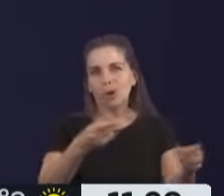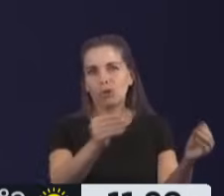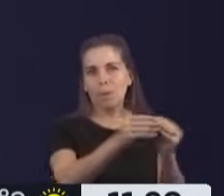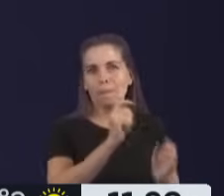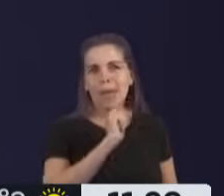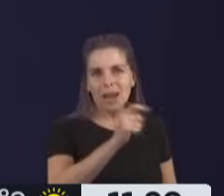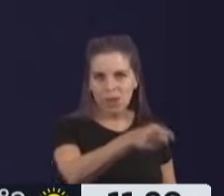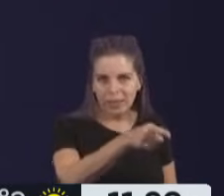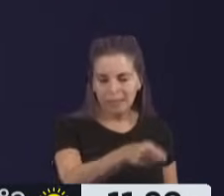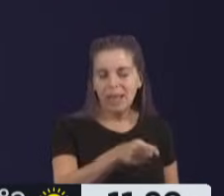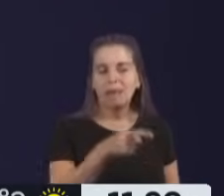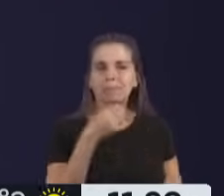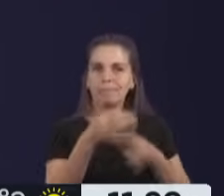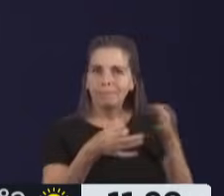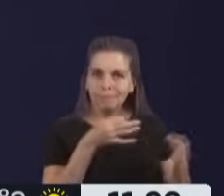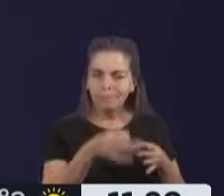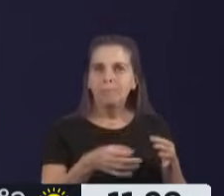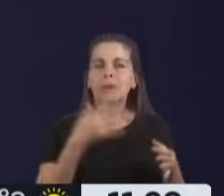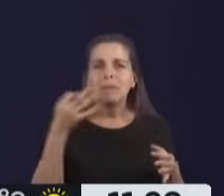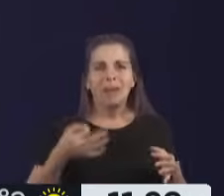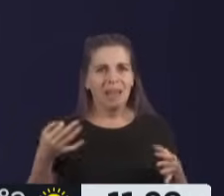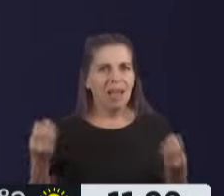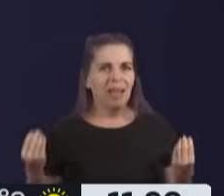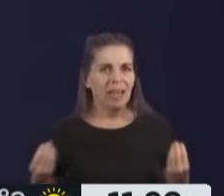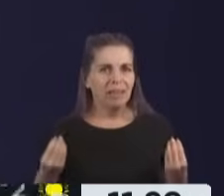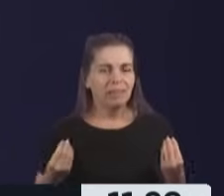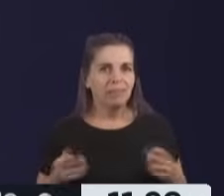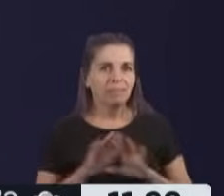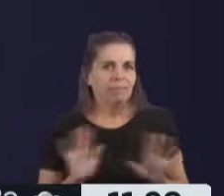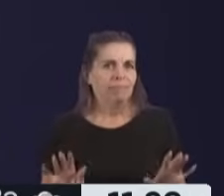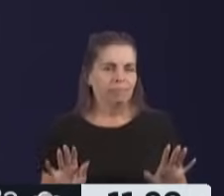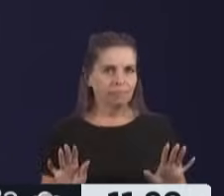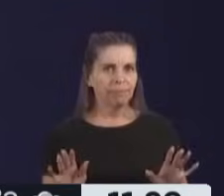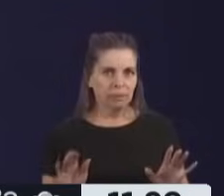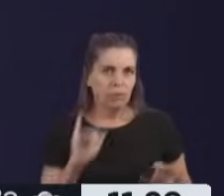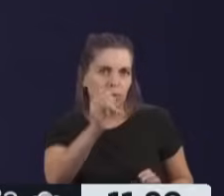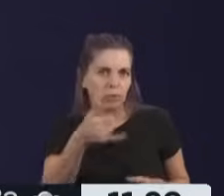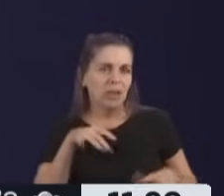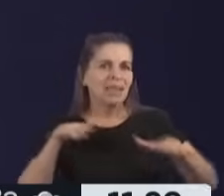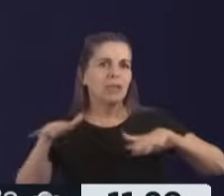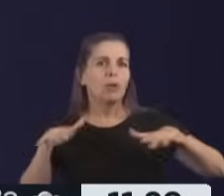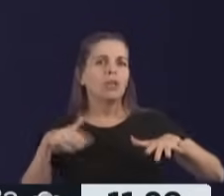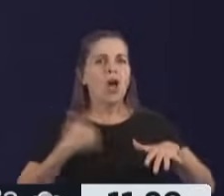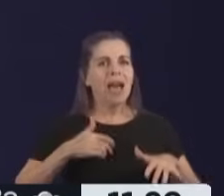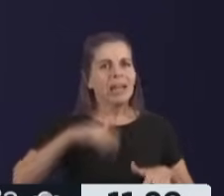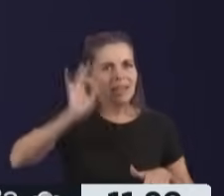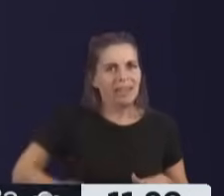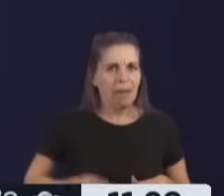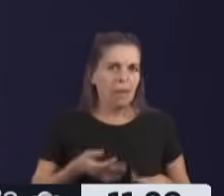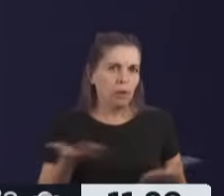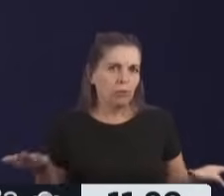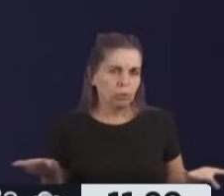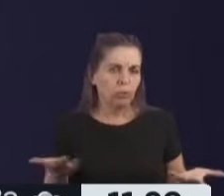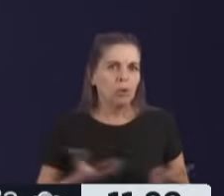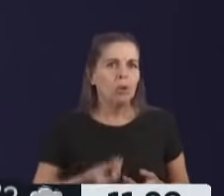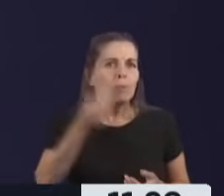de Concierto, pero lo cierto es que nadie niega la realidad de la Argentina. De hecho, muchas